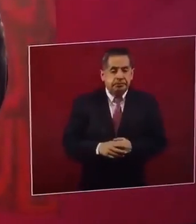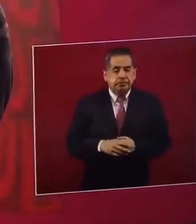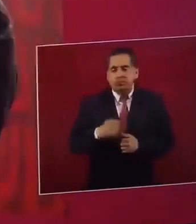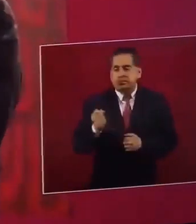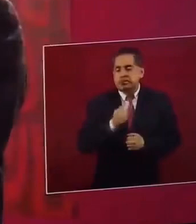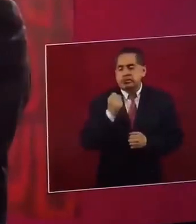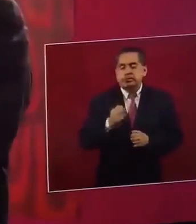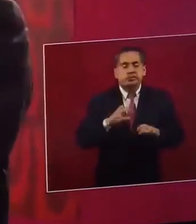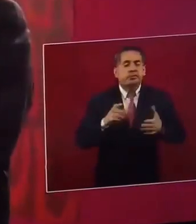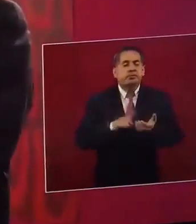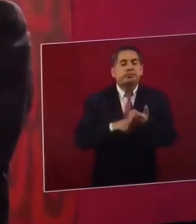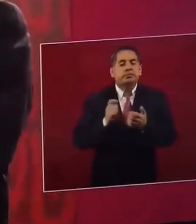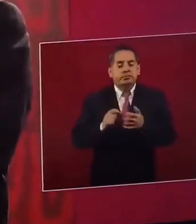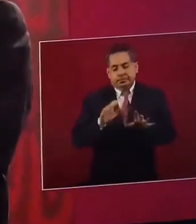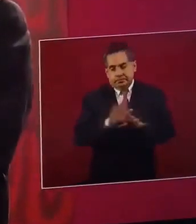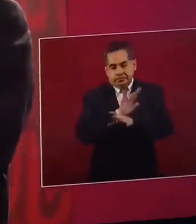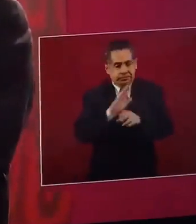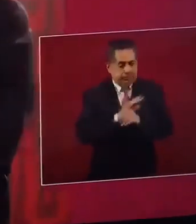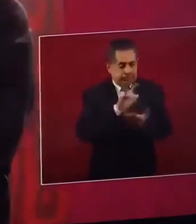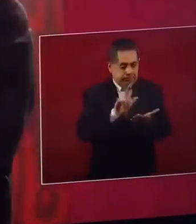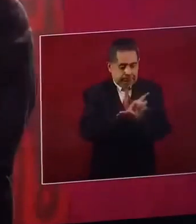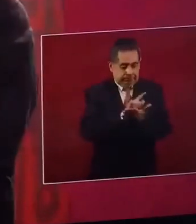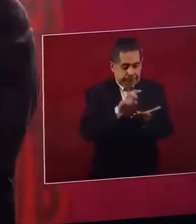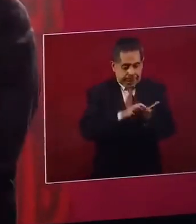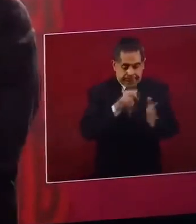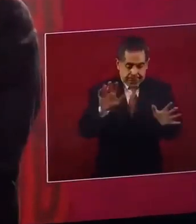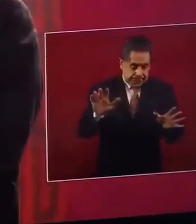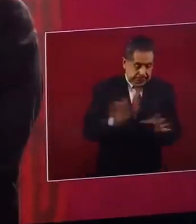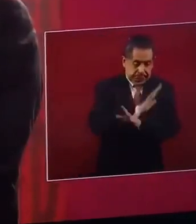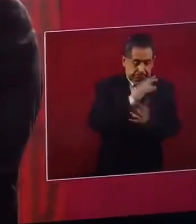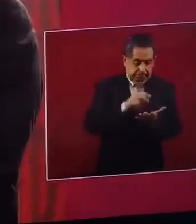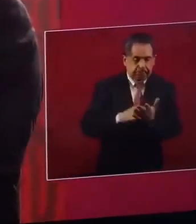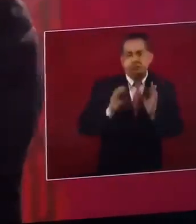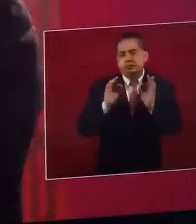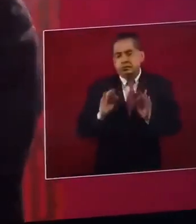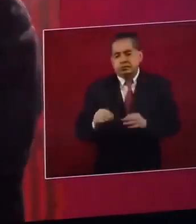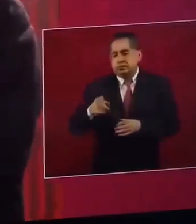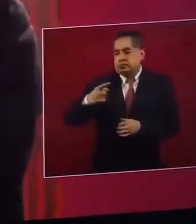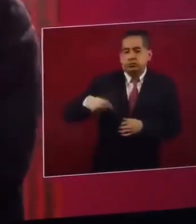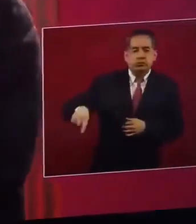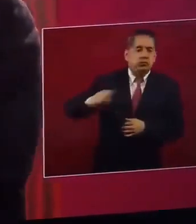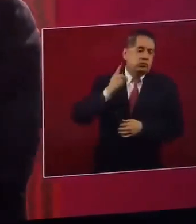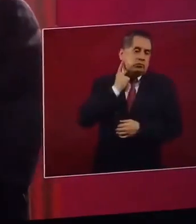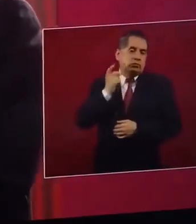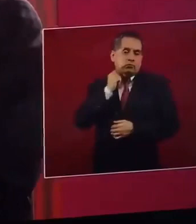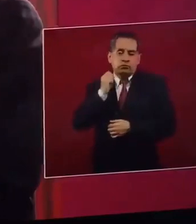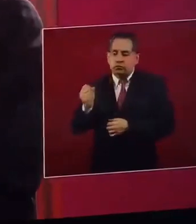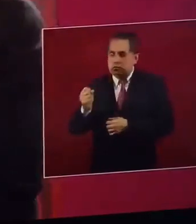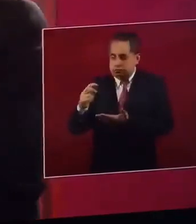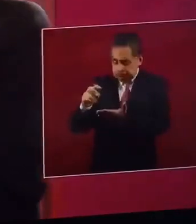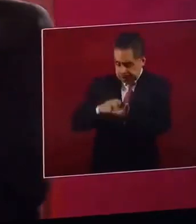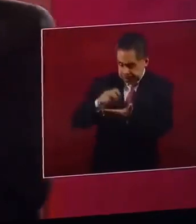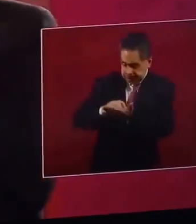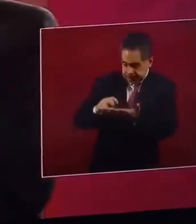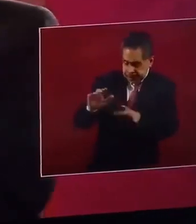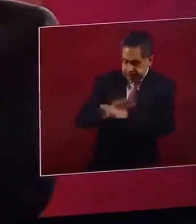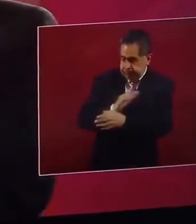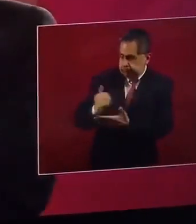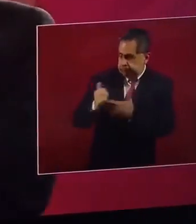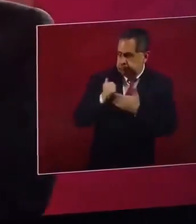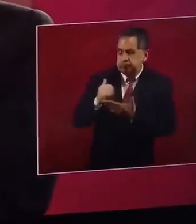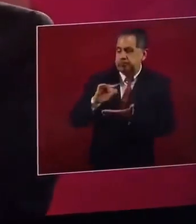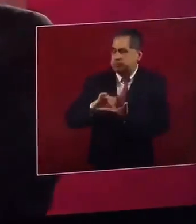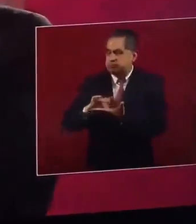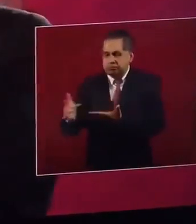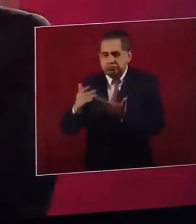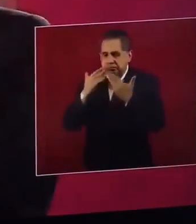afortunadamente se reformó la ley, nos ayudaron los legisladores, se los agradecemos